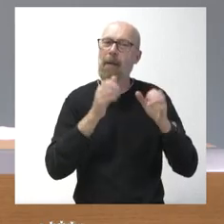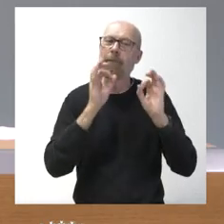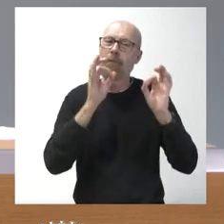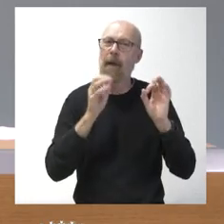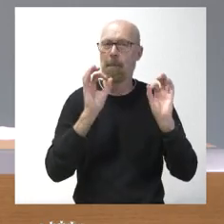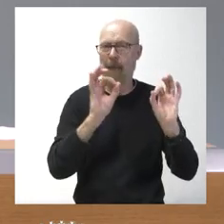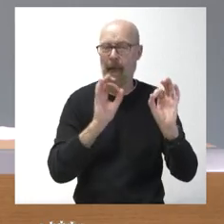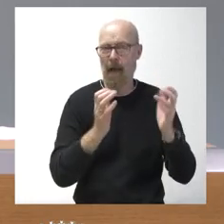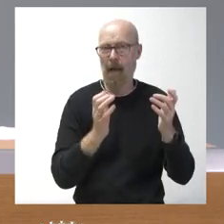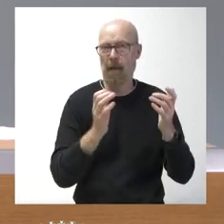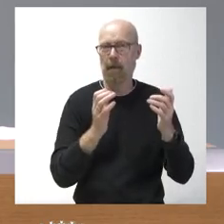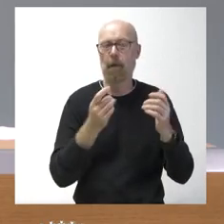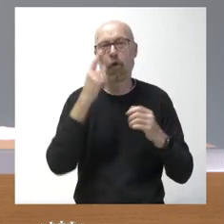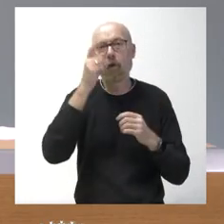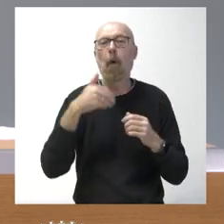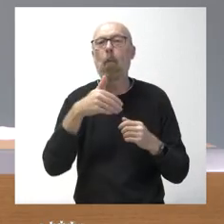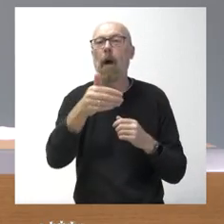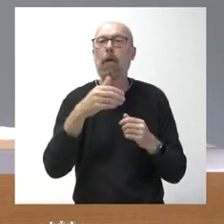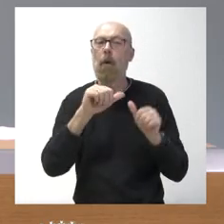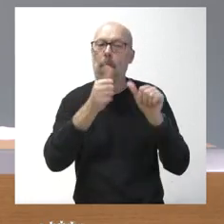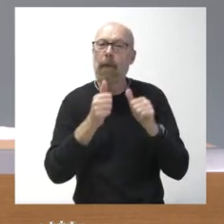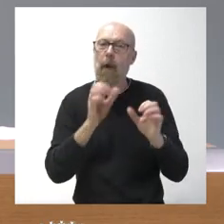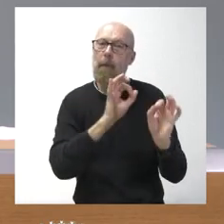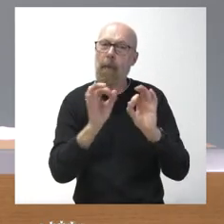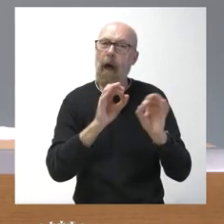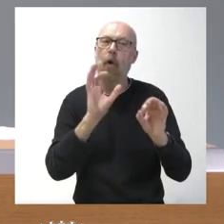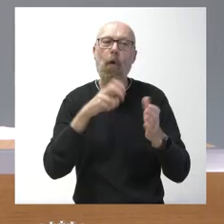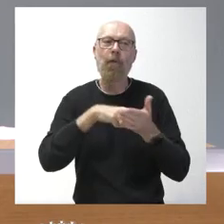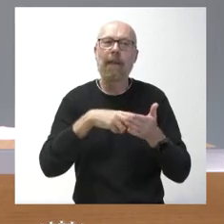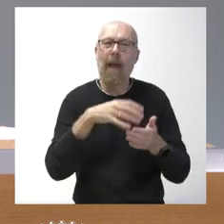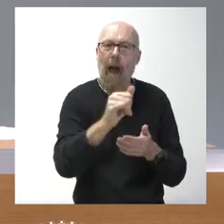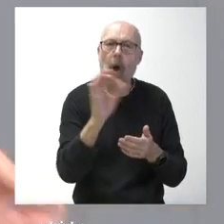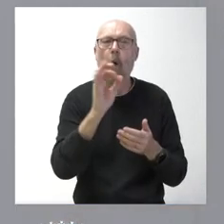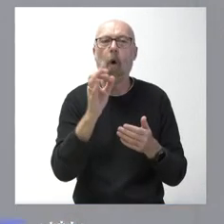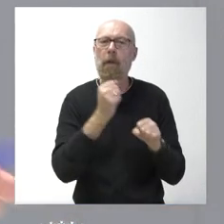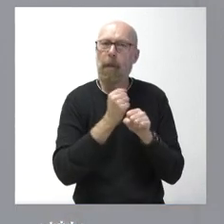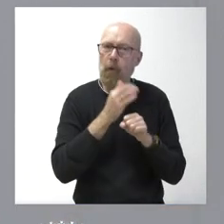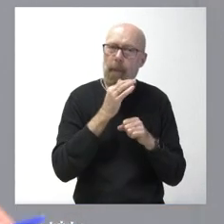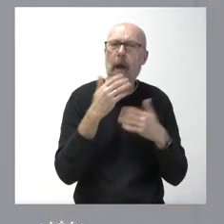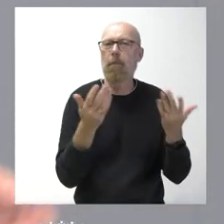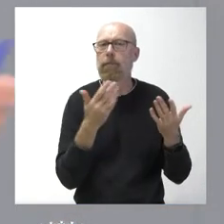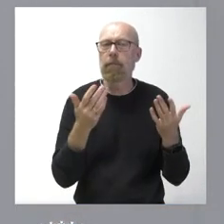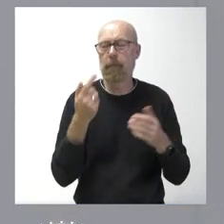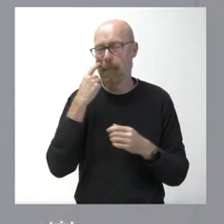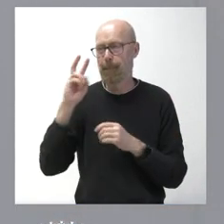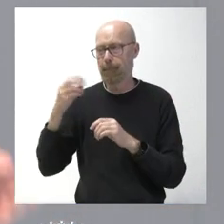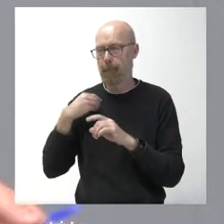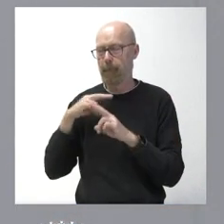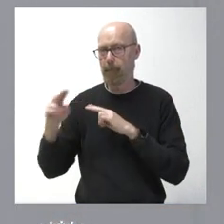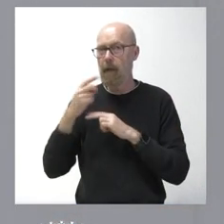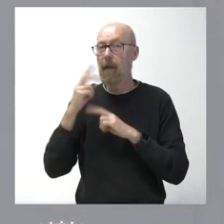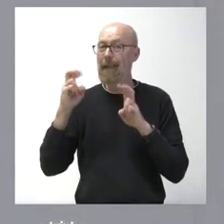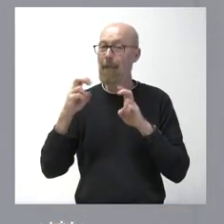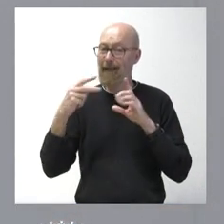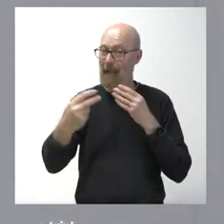este este modelo si hay alguna fecha en el calendario o están trabajando pues mire en el ámbito de la transparencia que hoy estamos lo que es muy